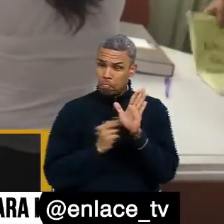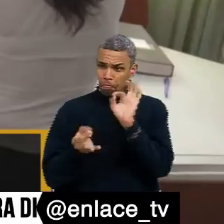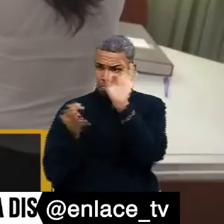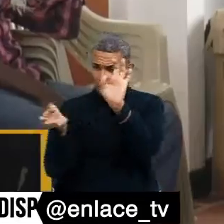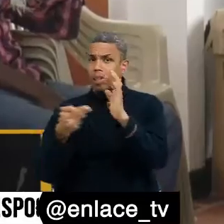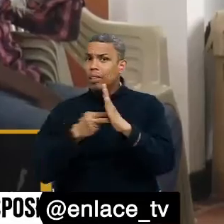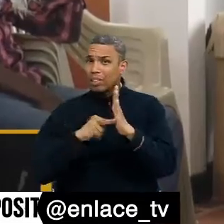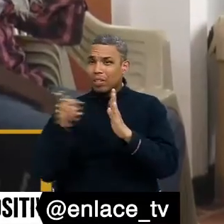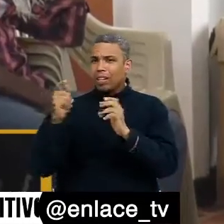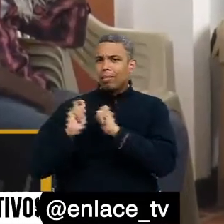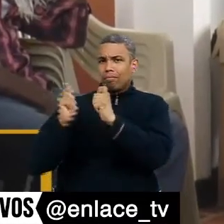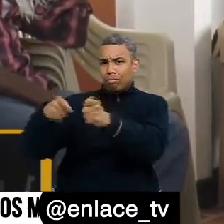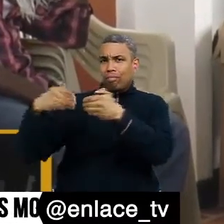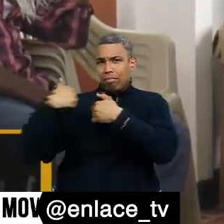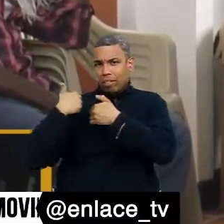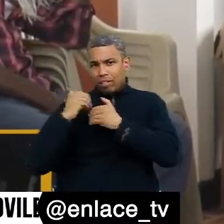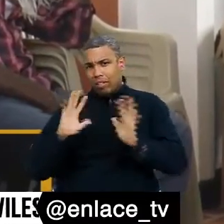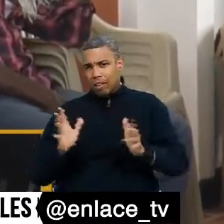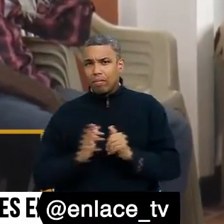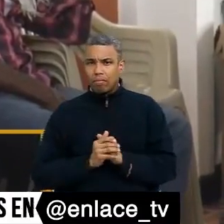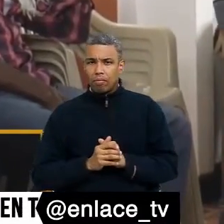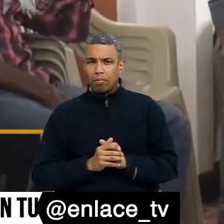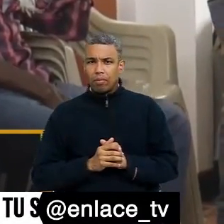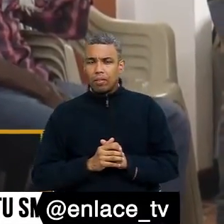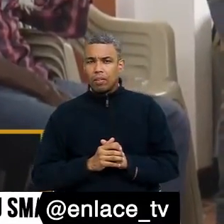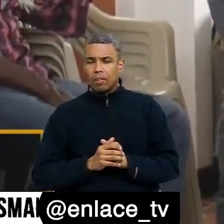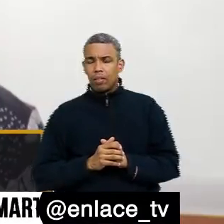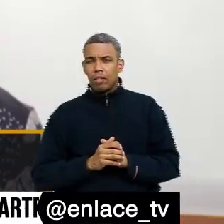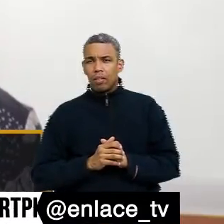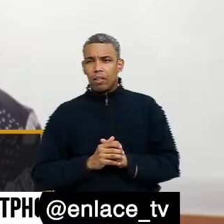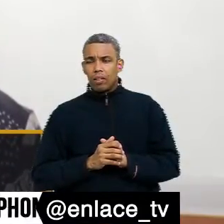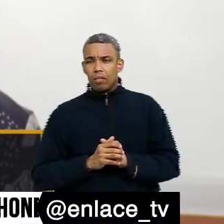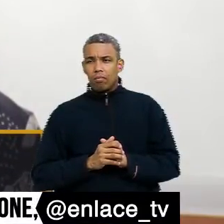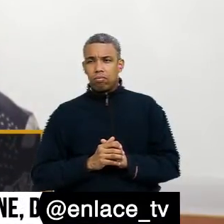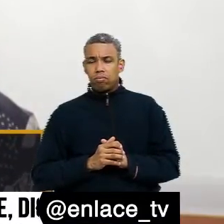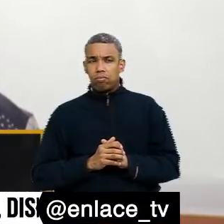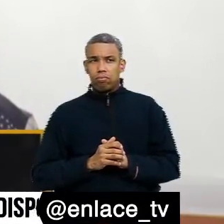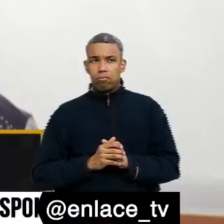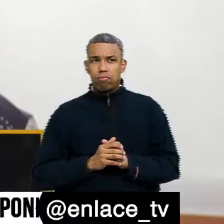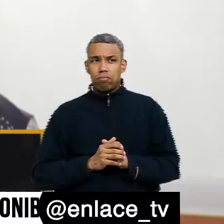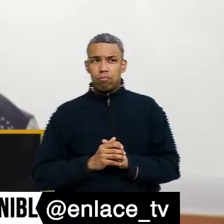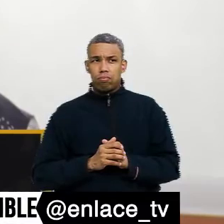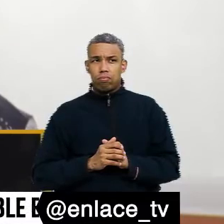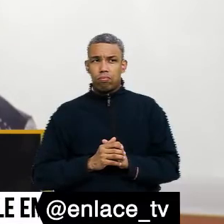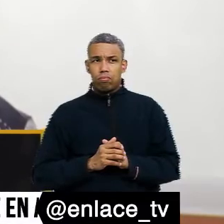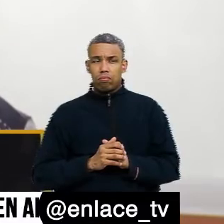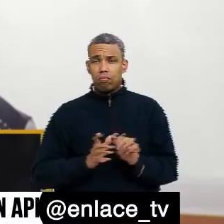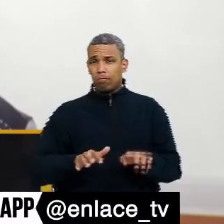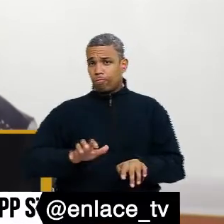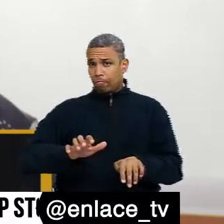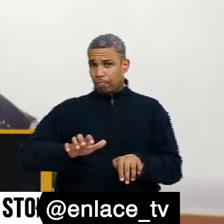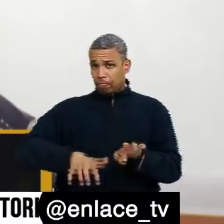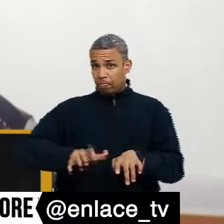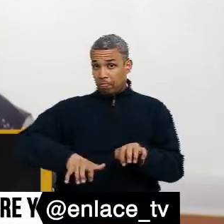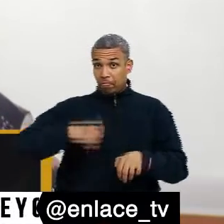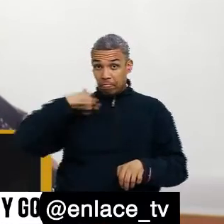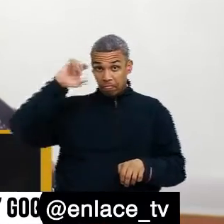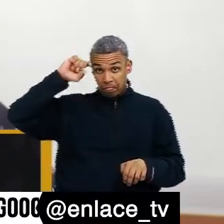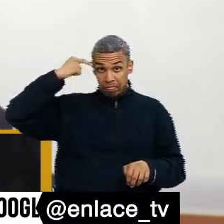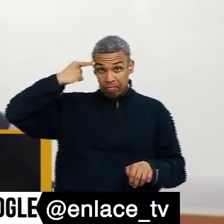a recibir resolución, esa es la norma, no lo dice, y además de eso, pues la Secretaría de Gobierno, que es la última